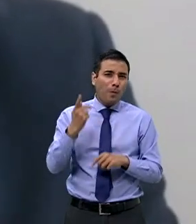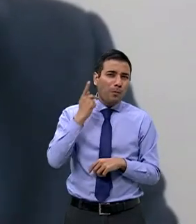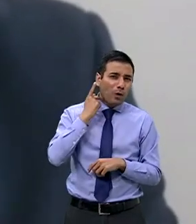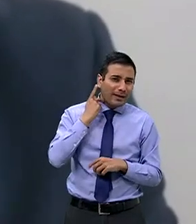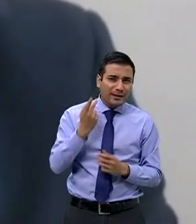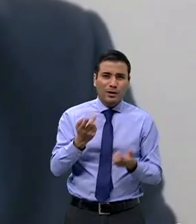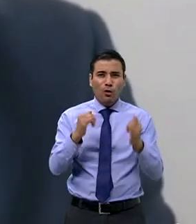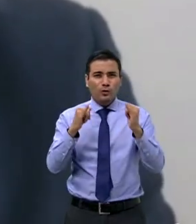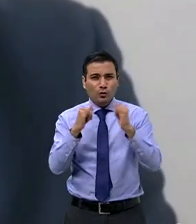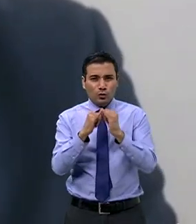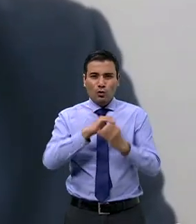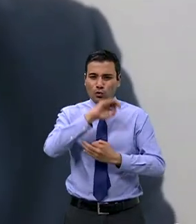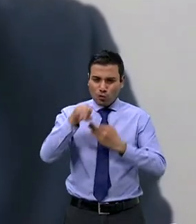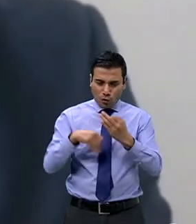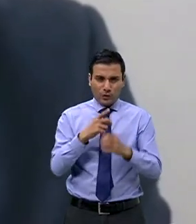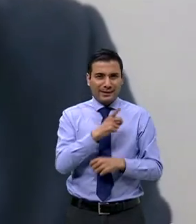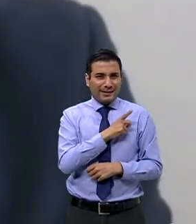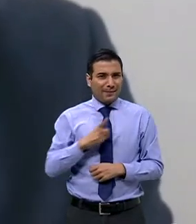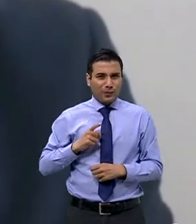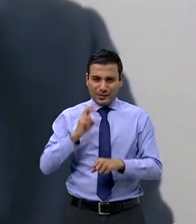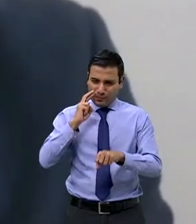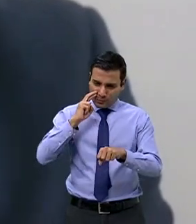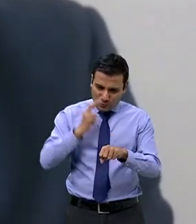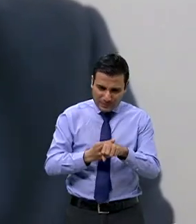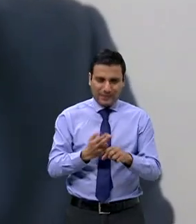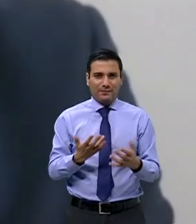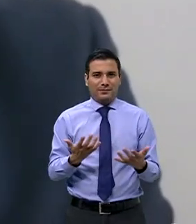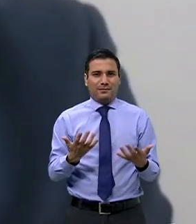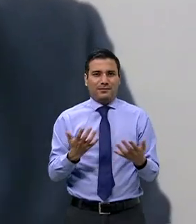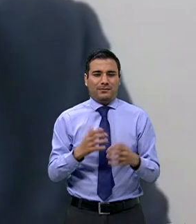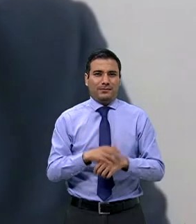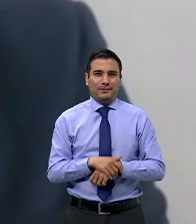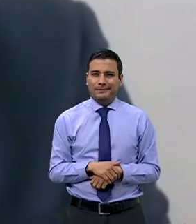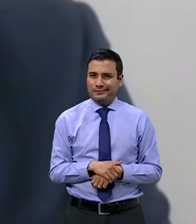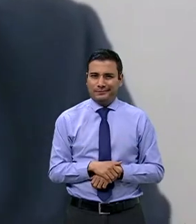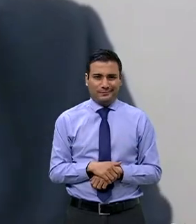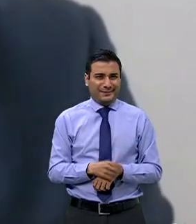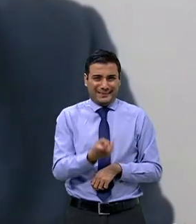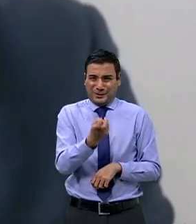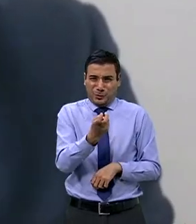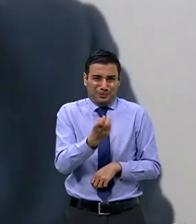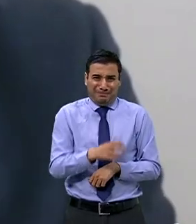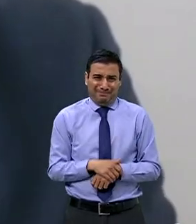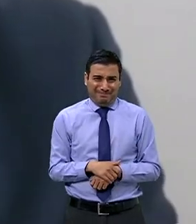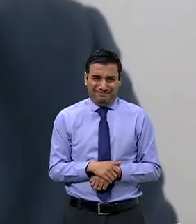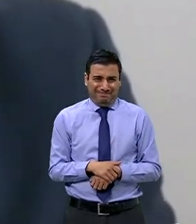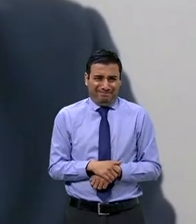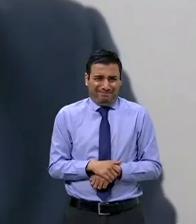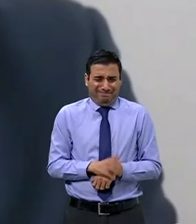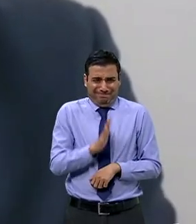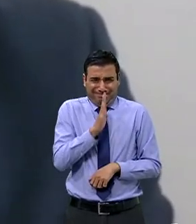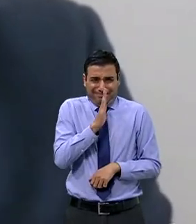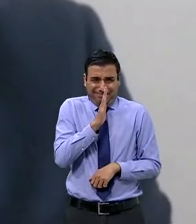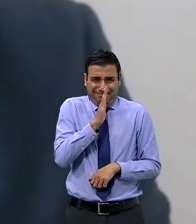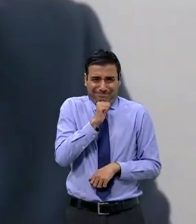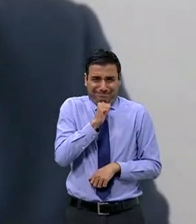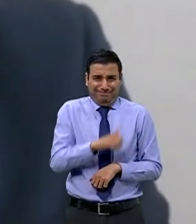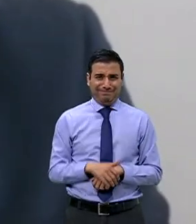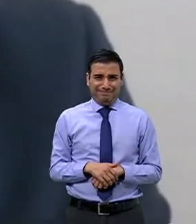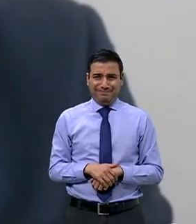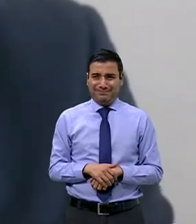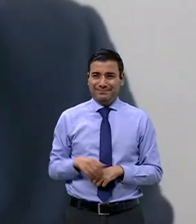constitución en una consulta popular es verdaderamente inadmisible seguir